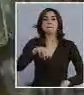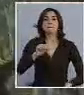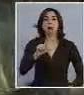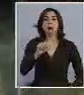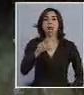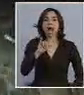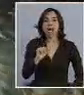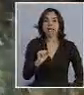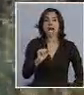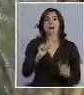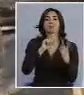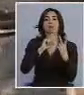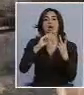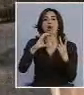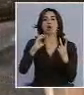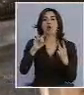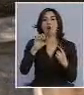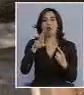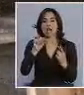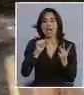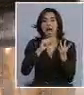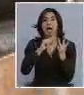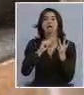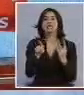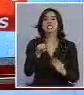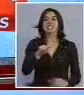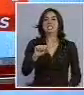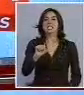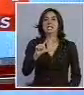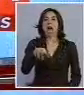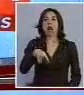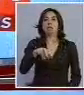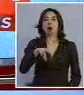o la salmonela. Bueno, nos vamos al deporte.